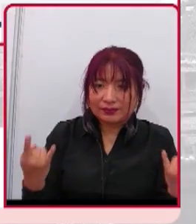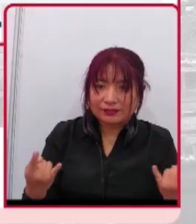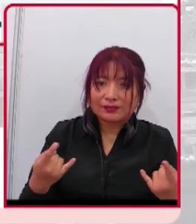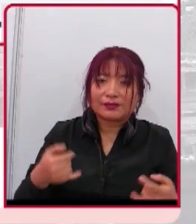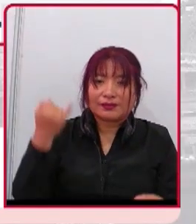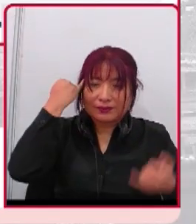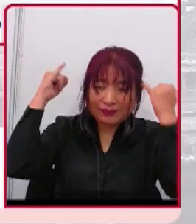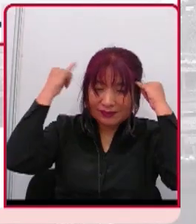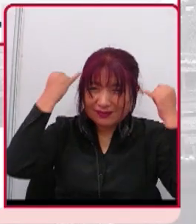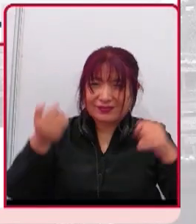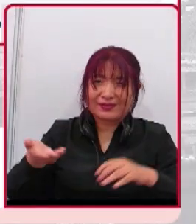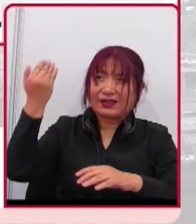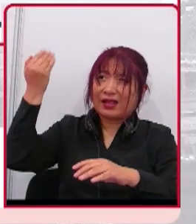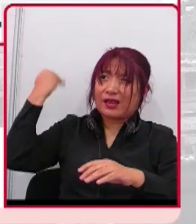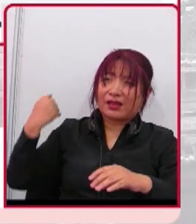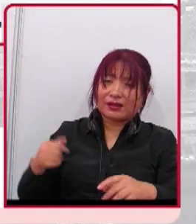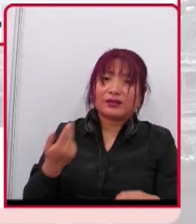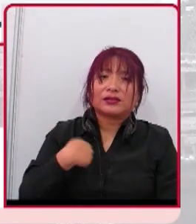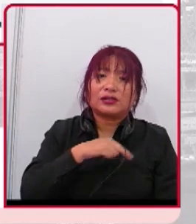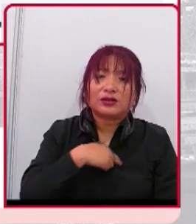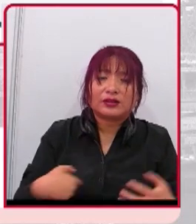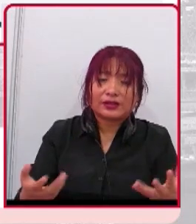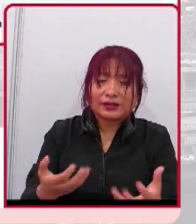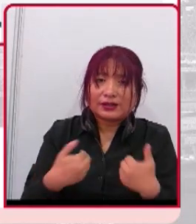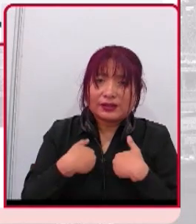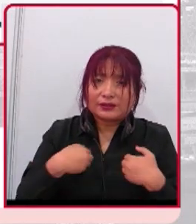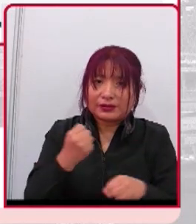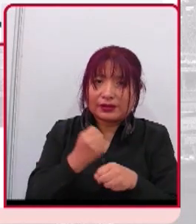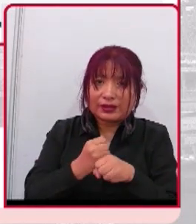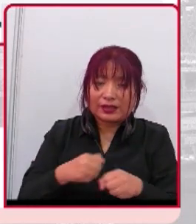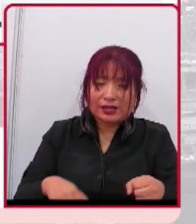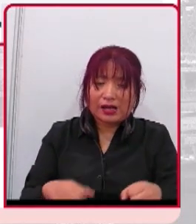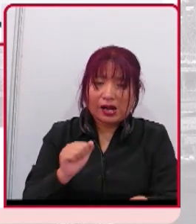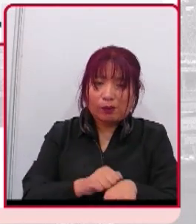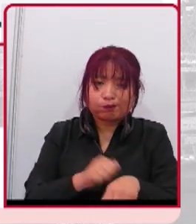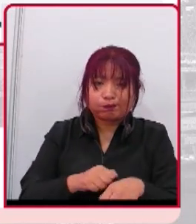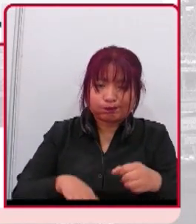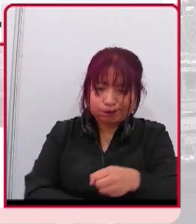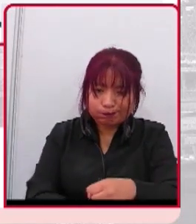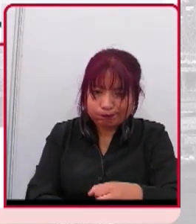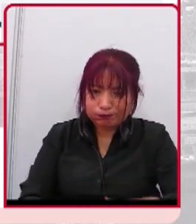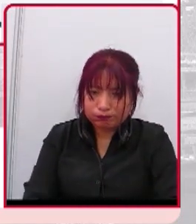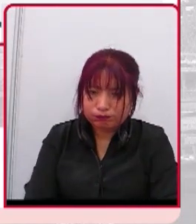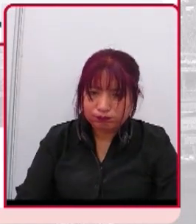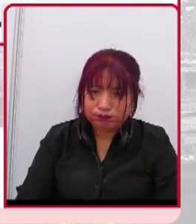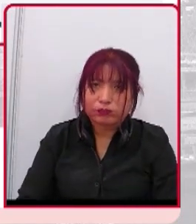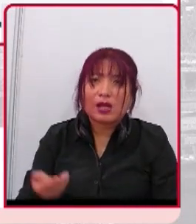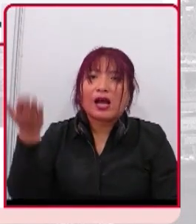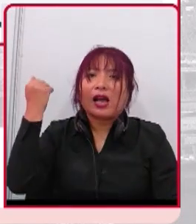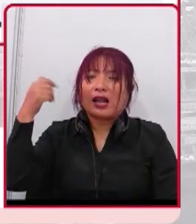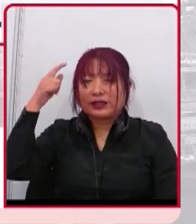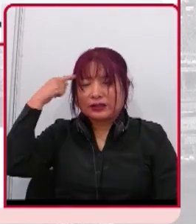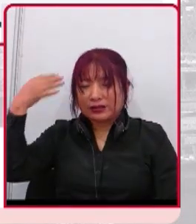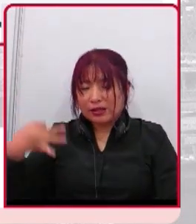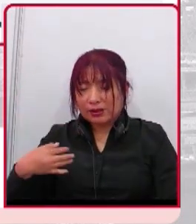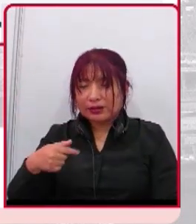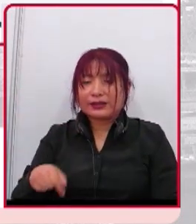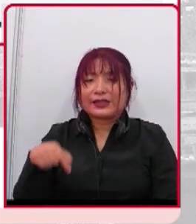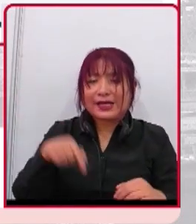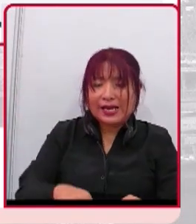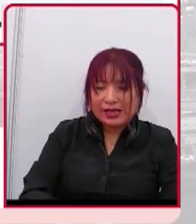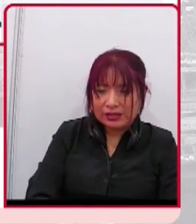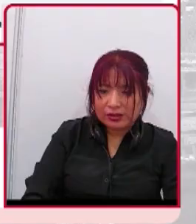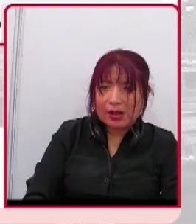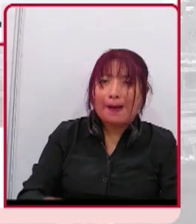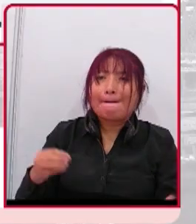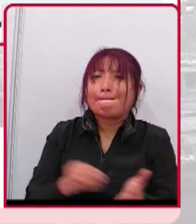nosotros veníamos de operar porcentaje de sólidos bajos porque el paradigma era de que se tenía mayor rendimiento